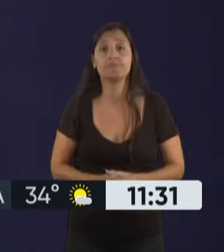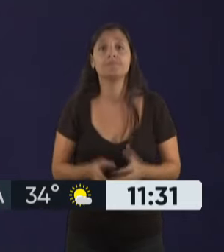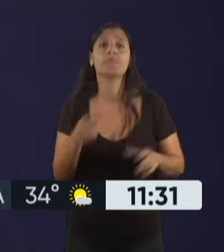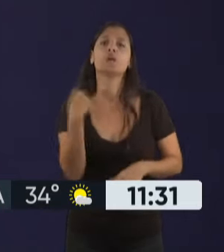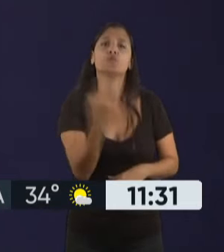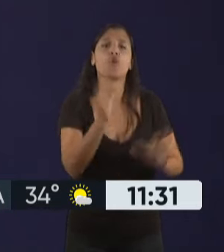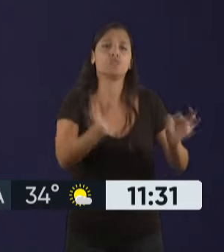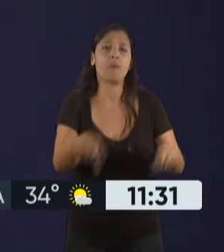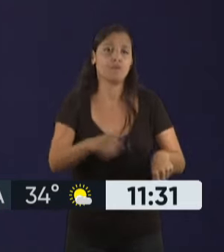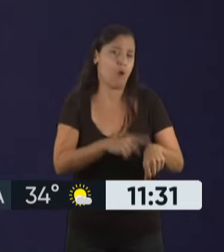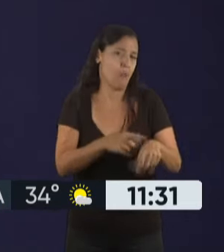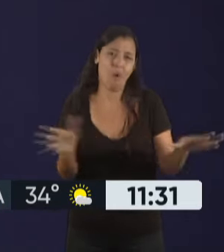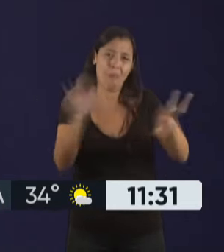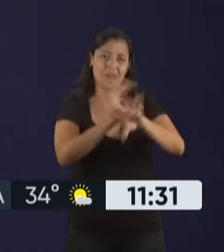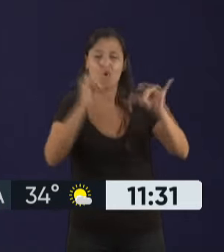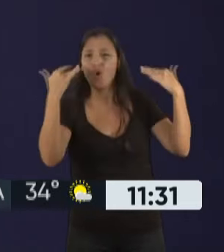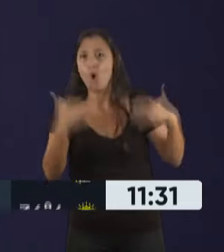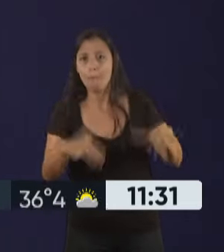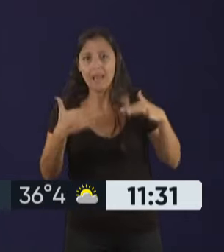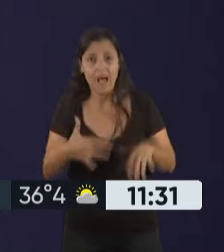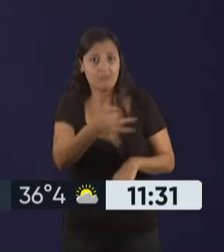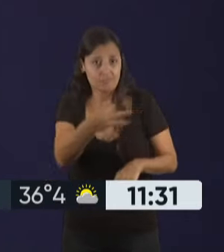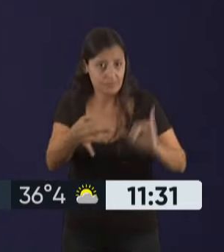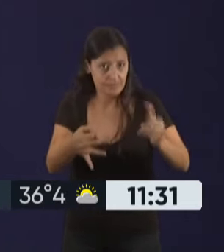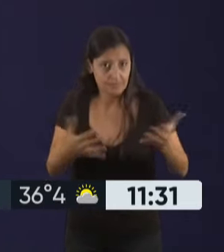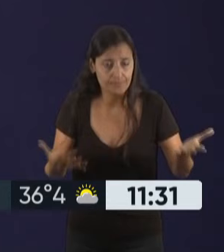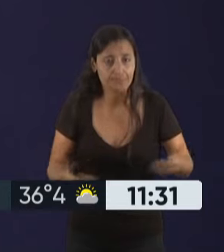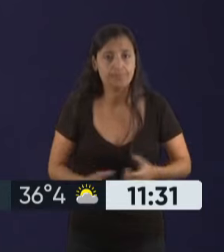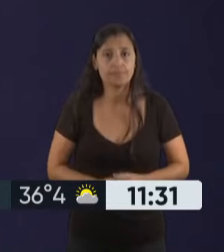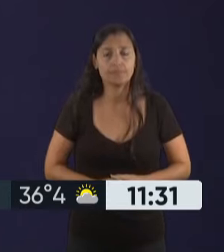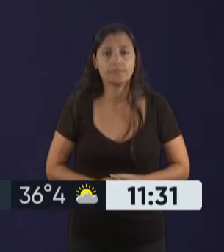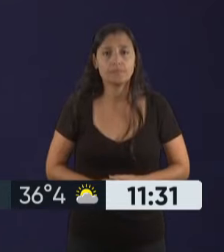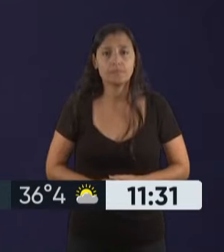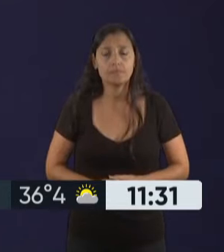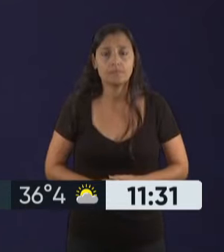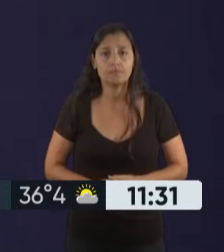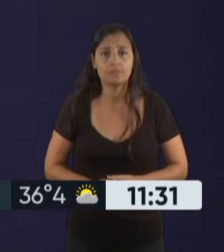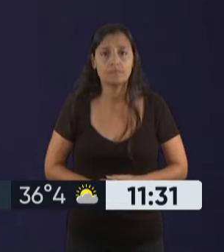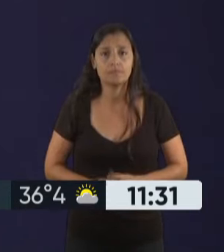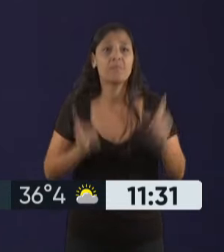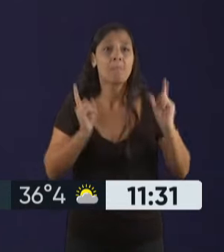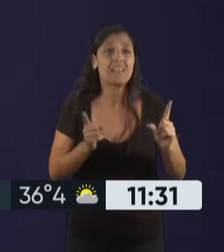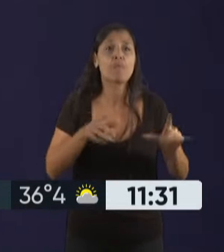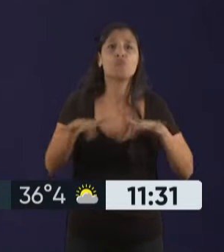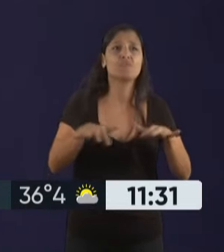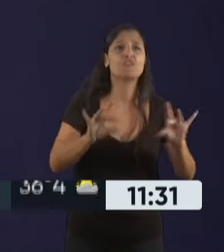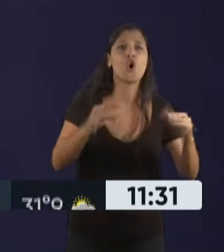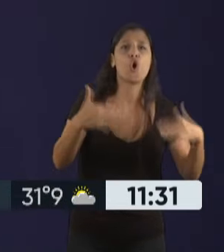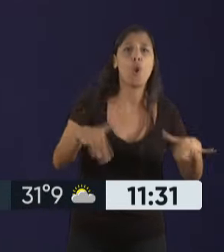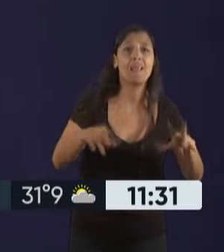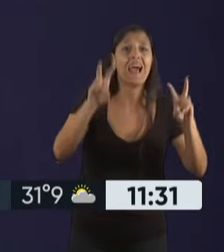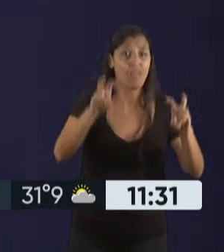entenderán que estamos en un momento muy complicado y que efectivamente eh parte de esa cuestión complicadas son los